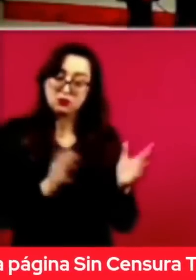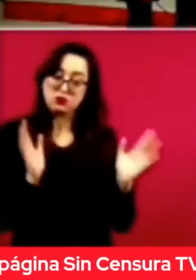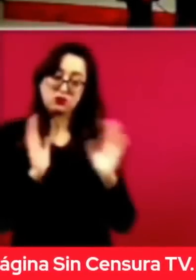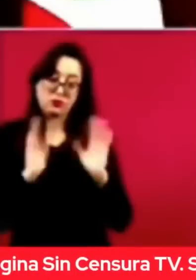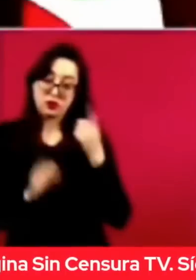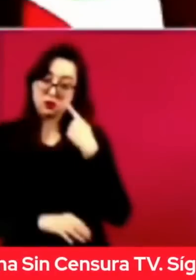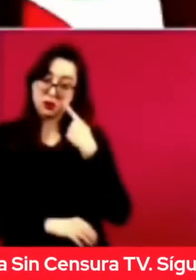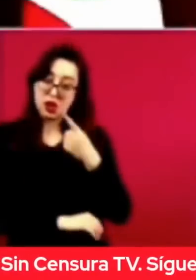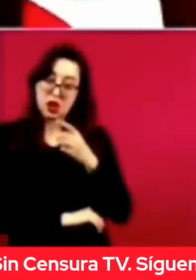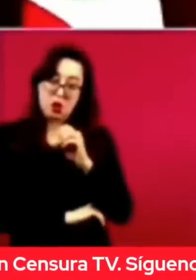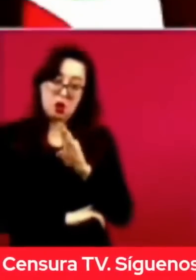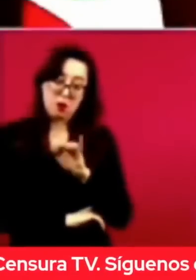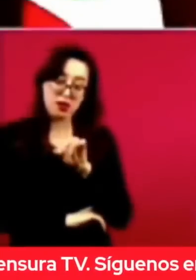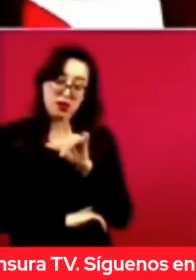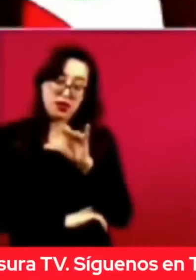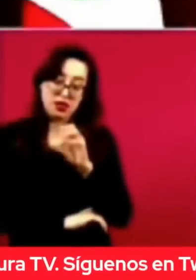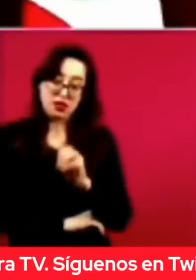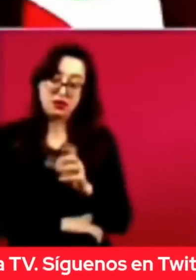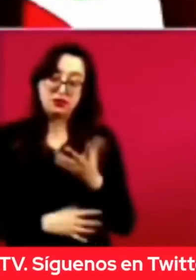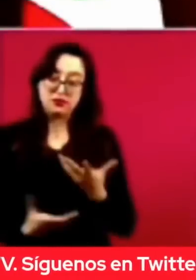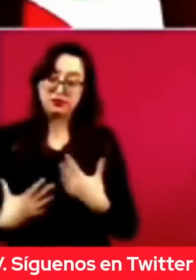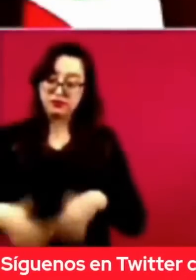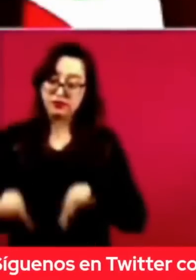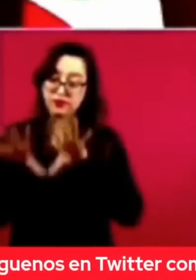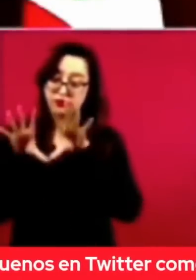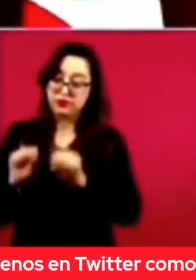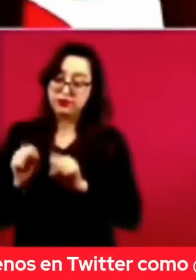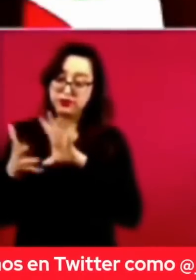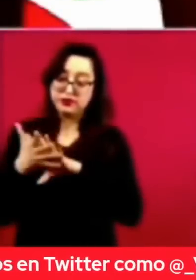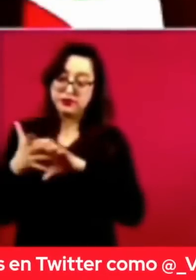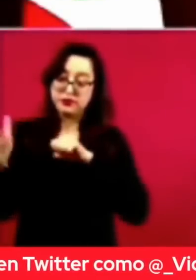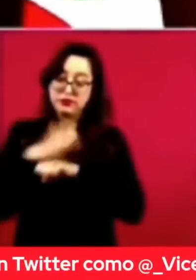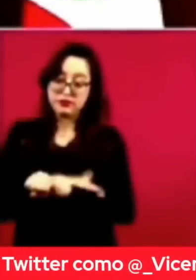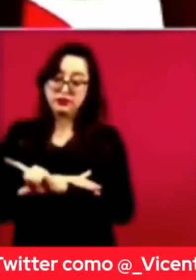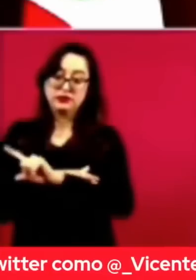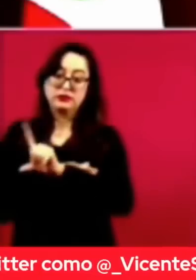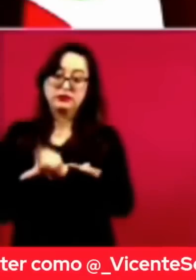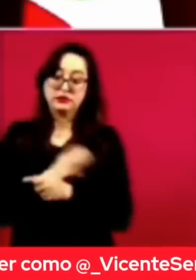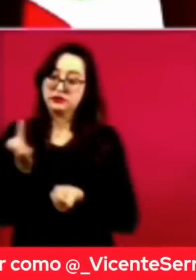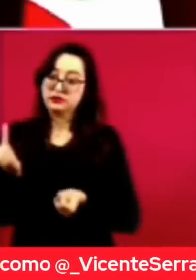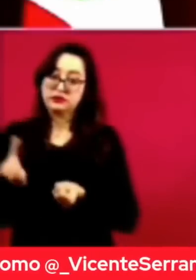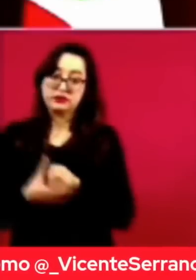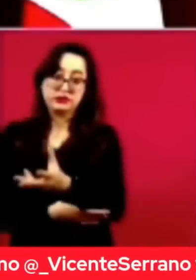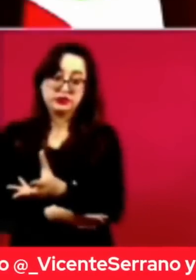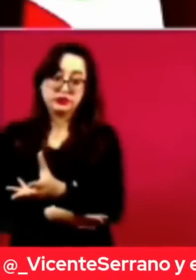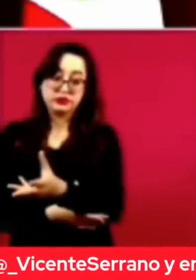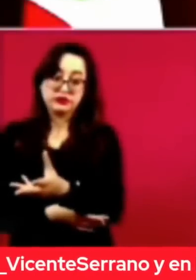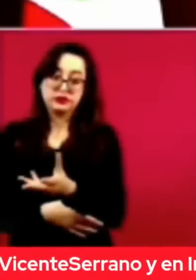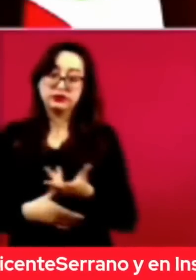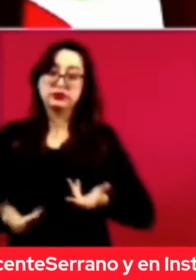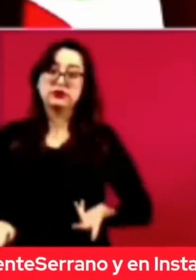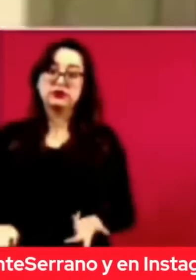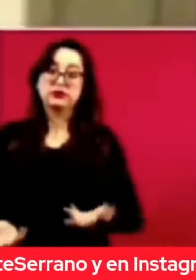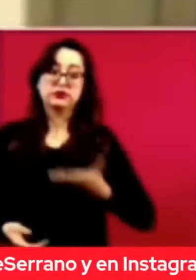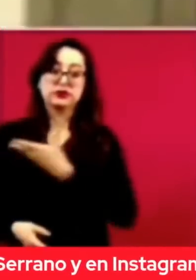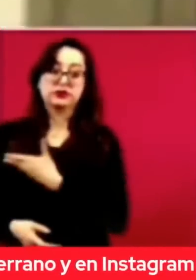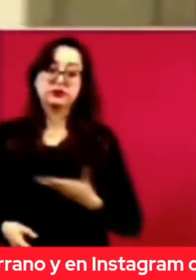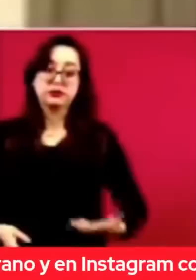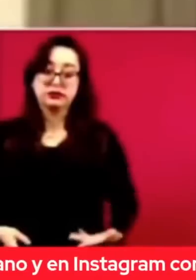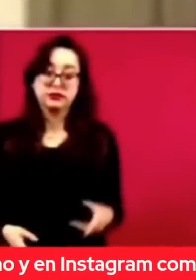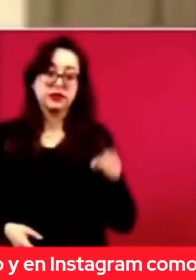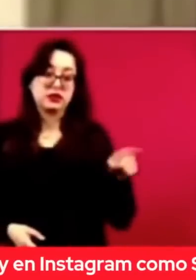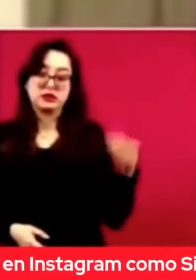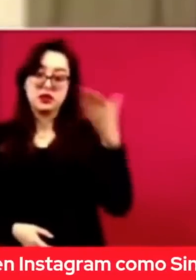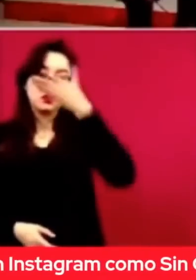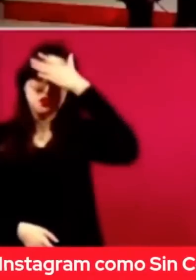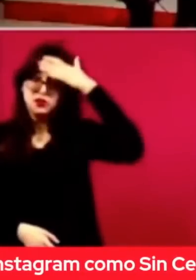Ovidio el día que lo agarran y lo sueltan? Sí. Que eso de que el presidente sabe todo, pues no es cierto. El propio presidente dijo que no sabía,